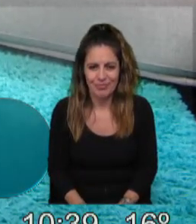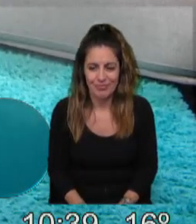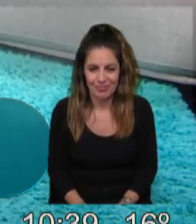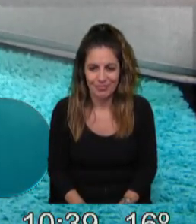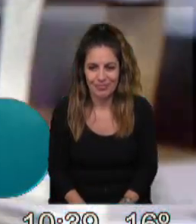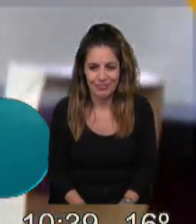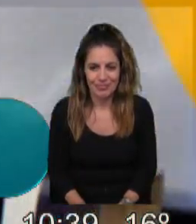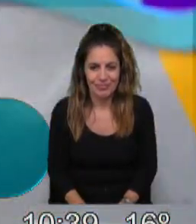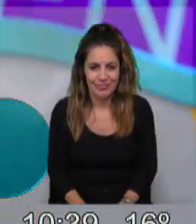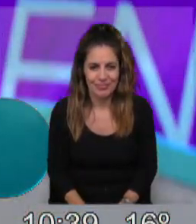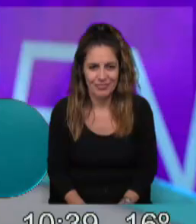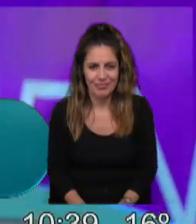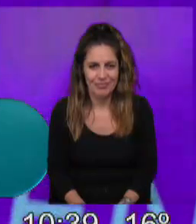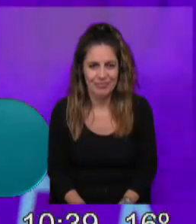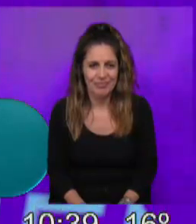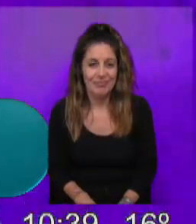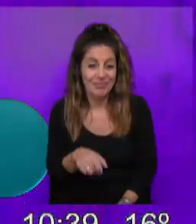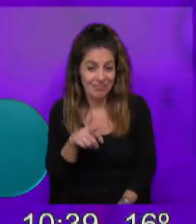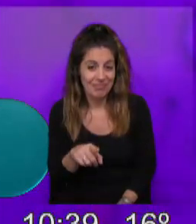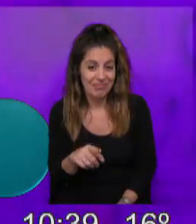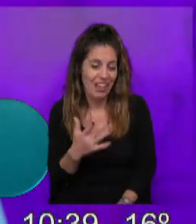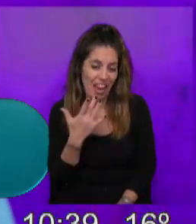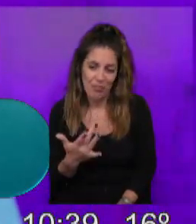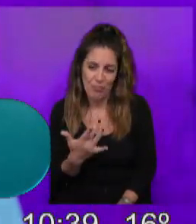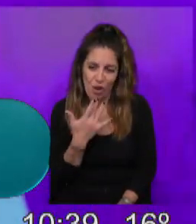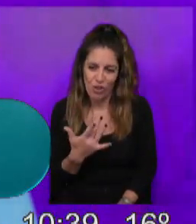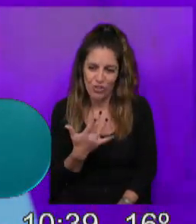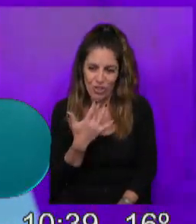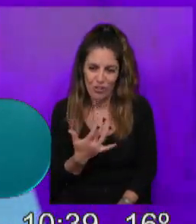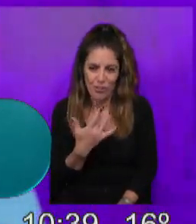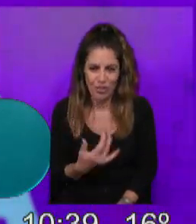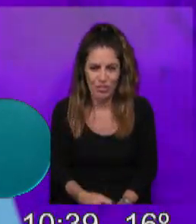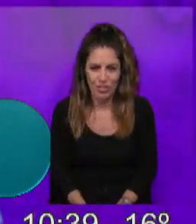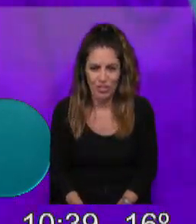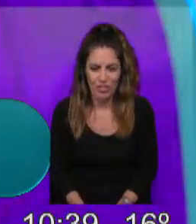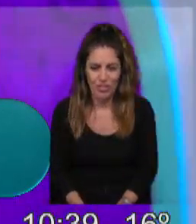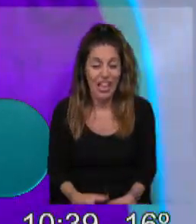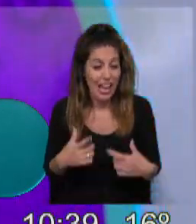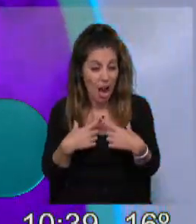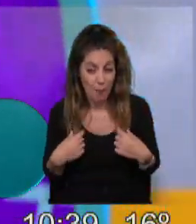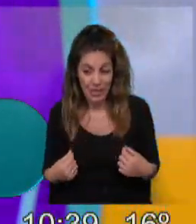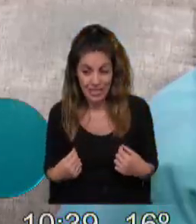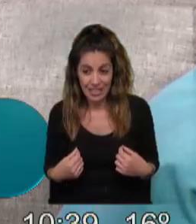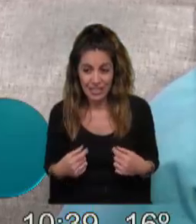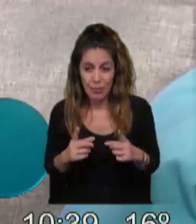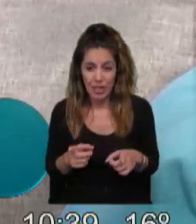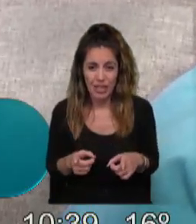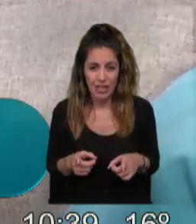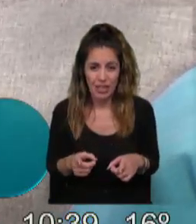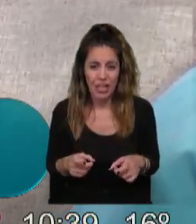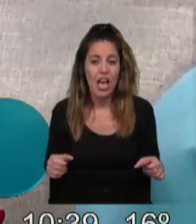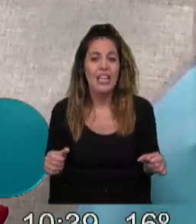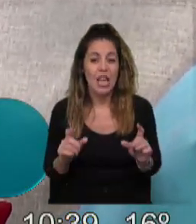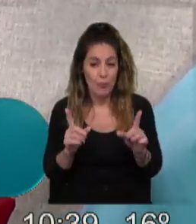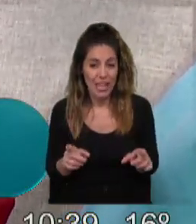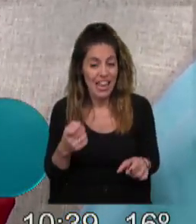muy Tabárez. Sí, hermoso. Un animal print muy... Hermoso. Porque ¿camisas? También, la idea es hacer una línea playera, pero que la puedas usar en